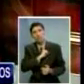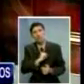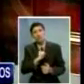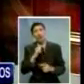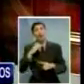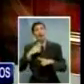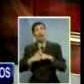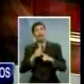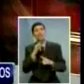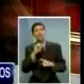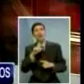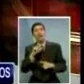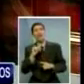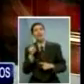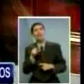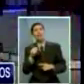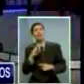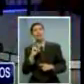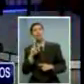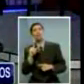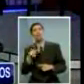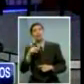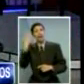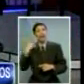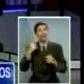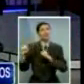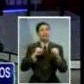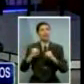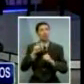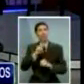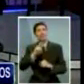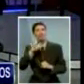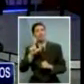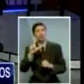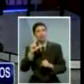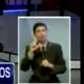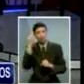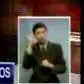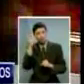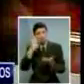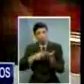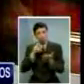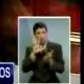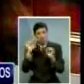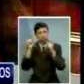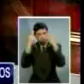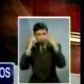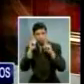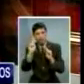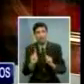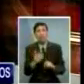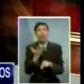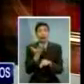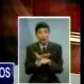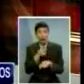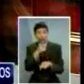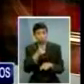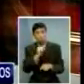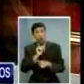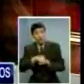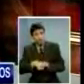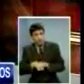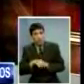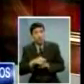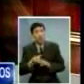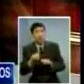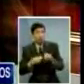Bulnes, ¿no?, dañado en el terremoto del 27 de febrero del 2010. ¿Quedó conforme con las ofertas económicas? Porque una de las principales